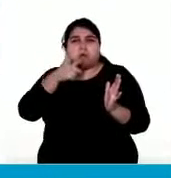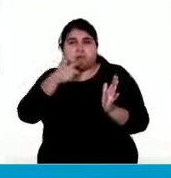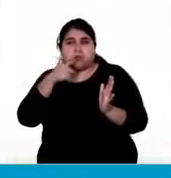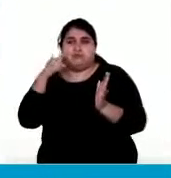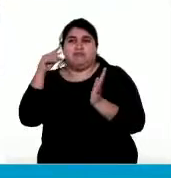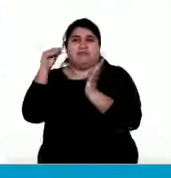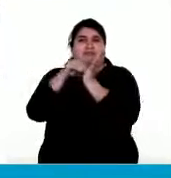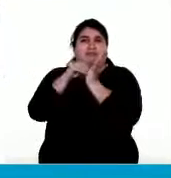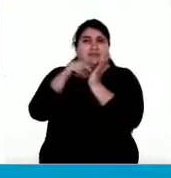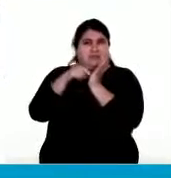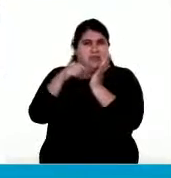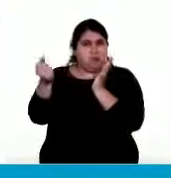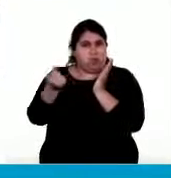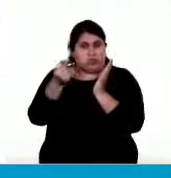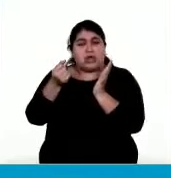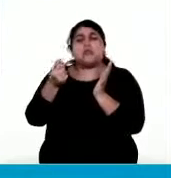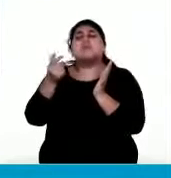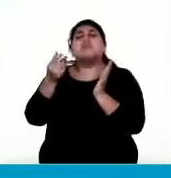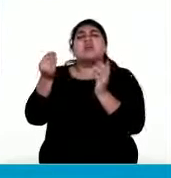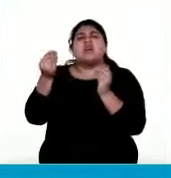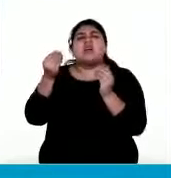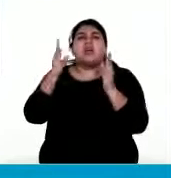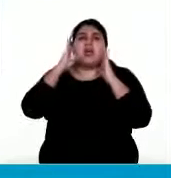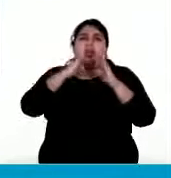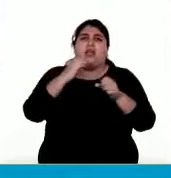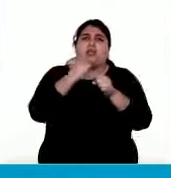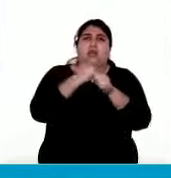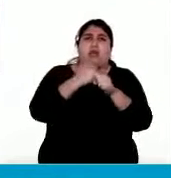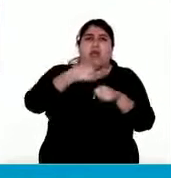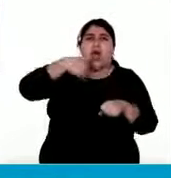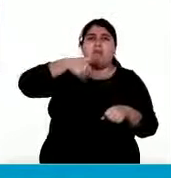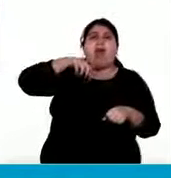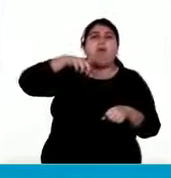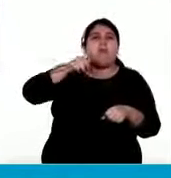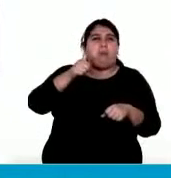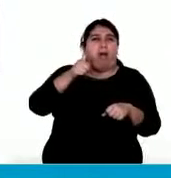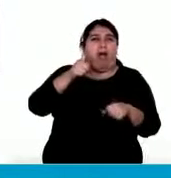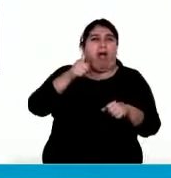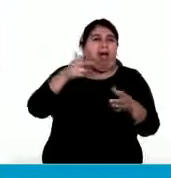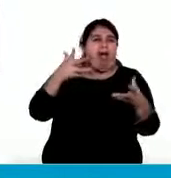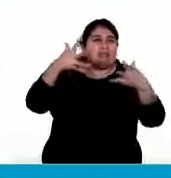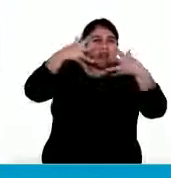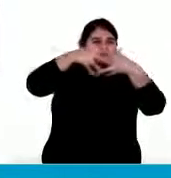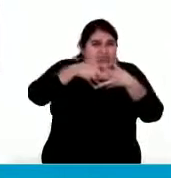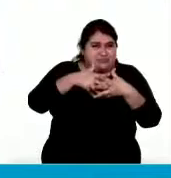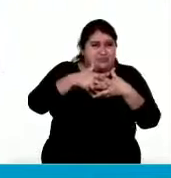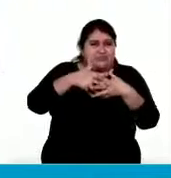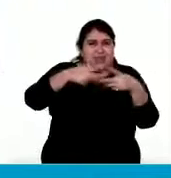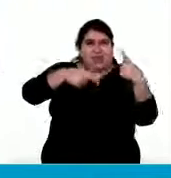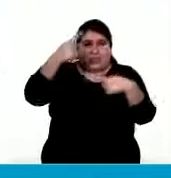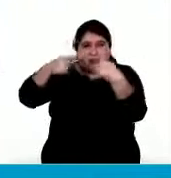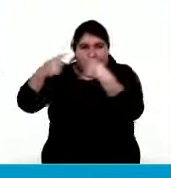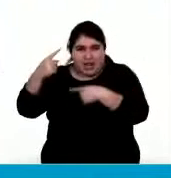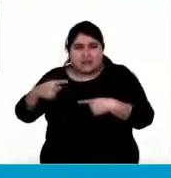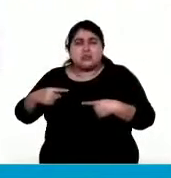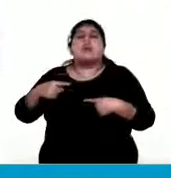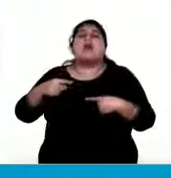trabajar sobre un mapa interactivo que tendría que verse quién sería